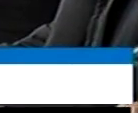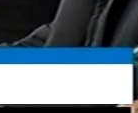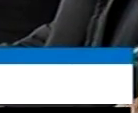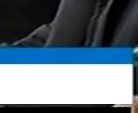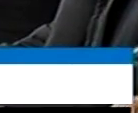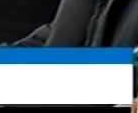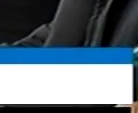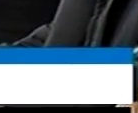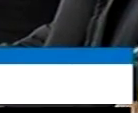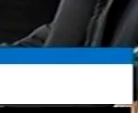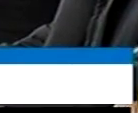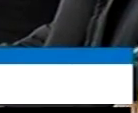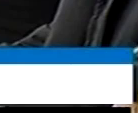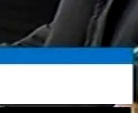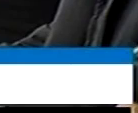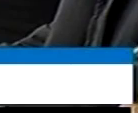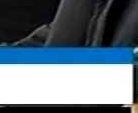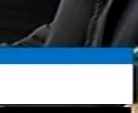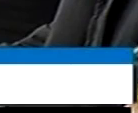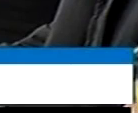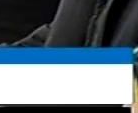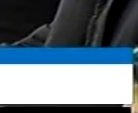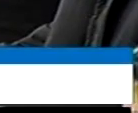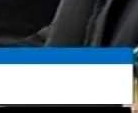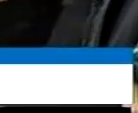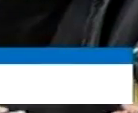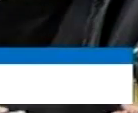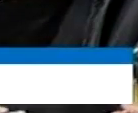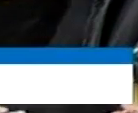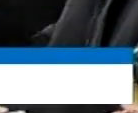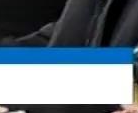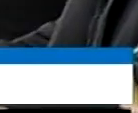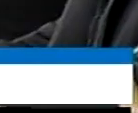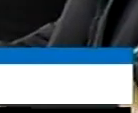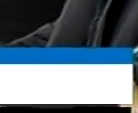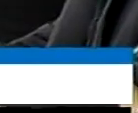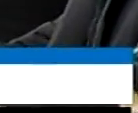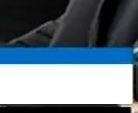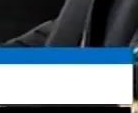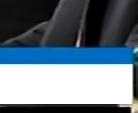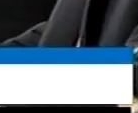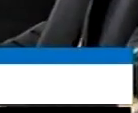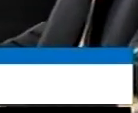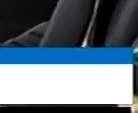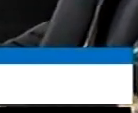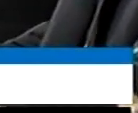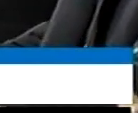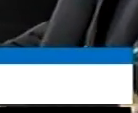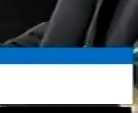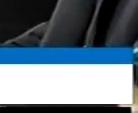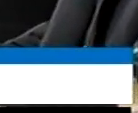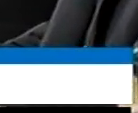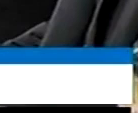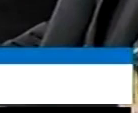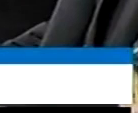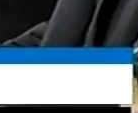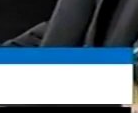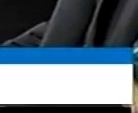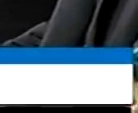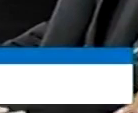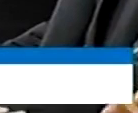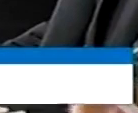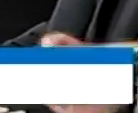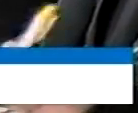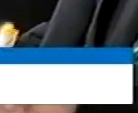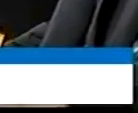nuevos, vehículos nuevos, motocicletas, y hasta el momento no hay ningún tipo de resultado. También tenemos el problema en la